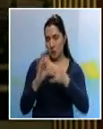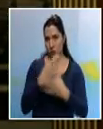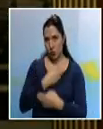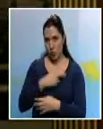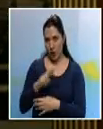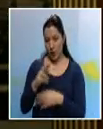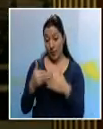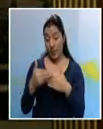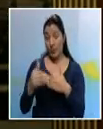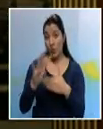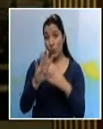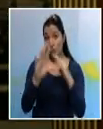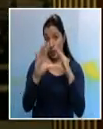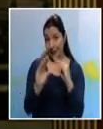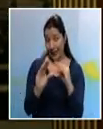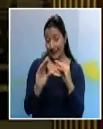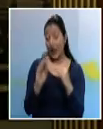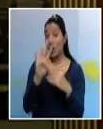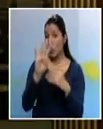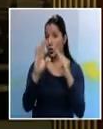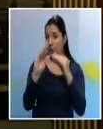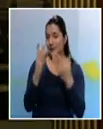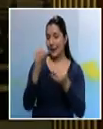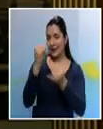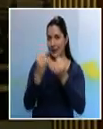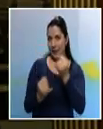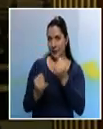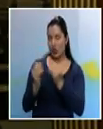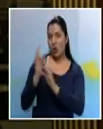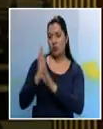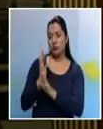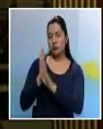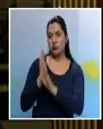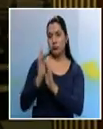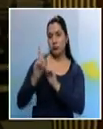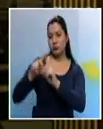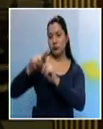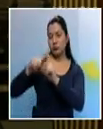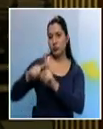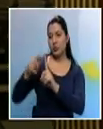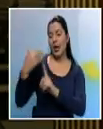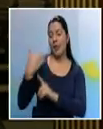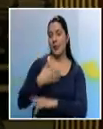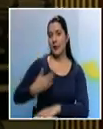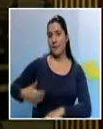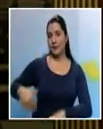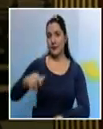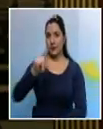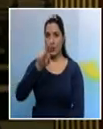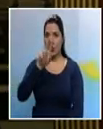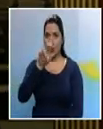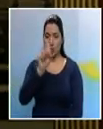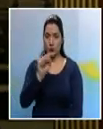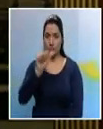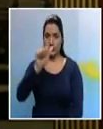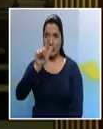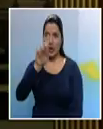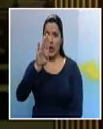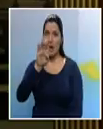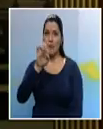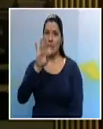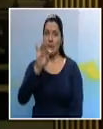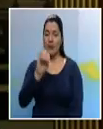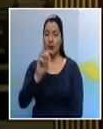las 4 de la tarde, cuando concluyó el funeral de Estado del expresidente de la República, Luis Alberto Monje Álvarez, con